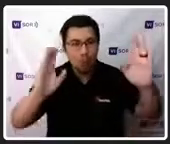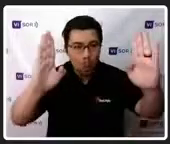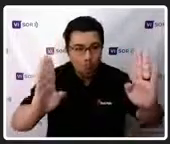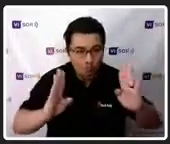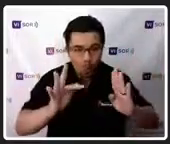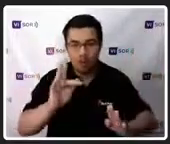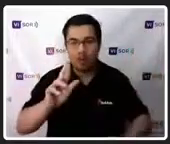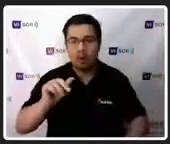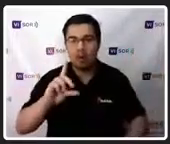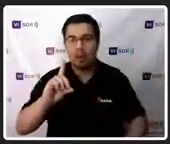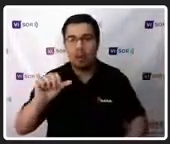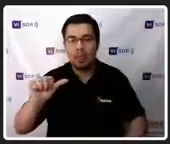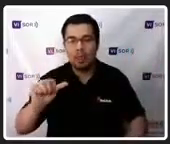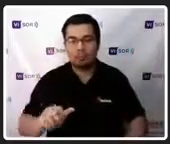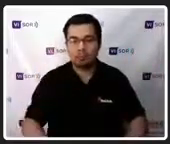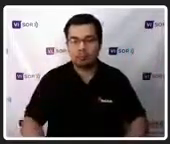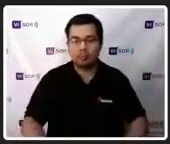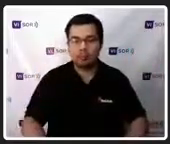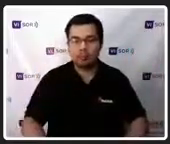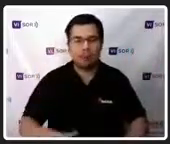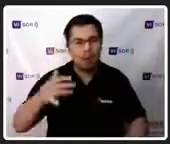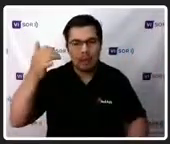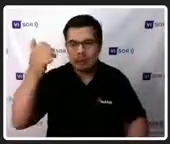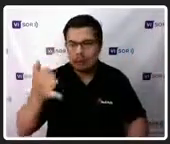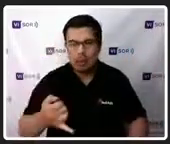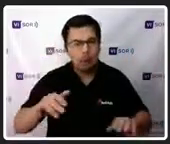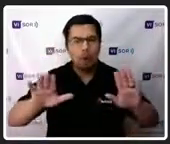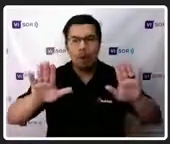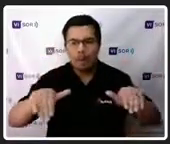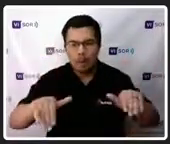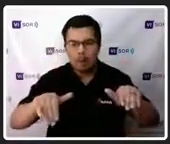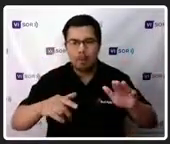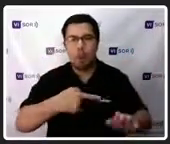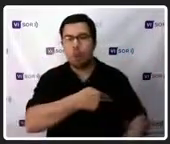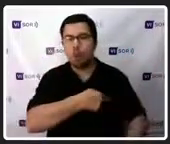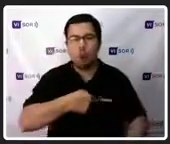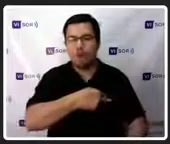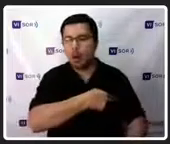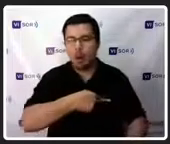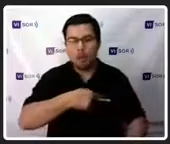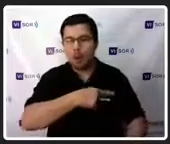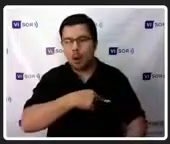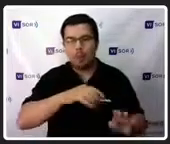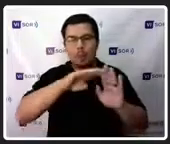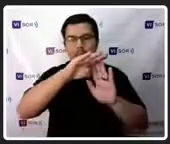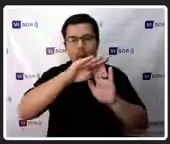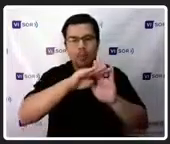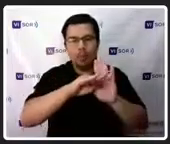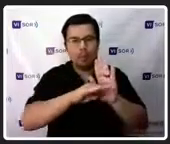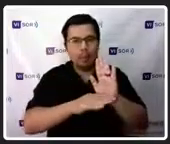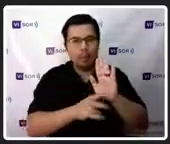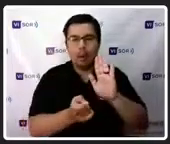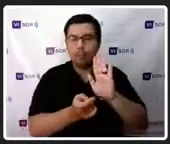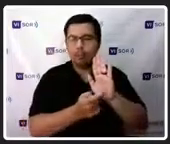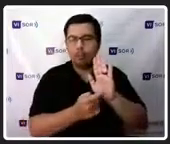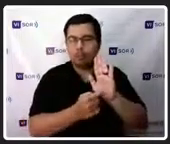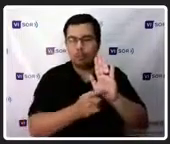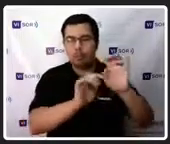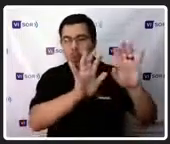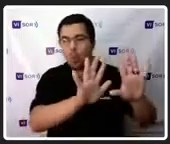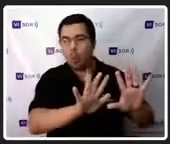van, siempre salen los mismos nombres, que son los chicos que son del Duoc, salen destacados y dije, wow, acá hay